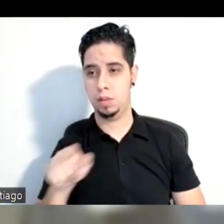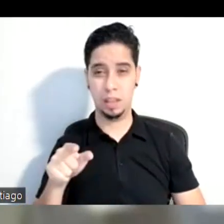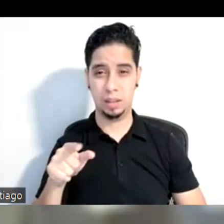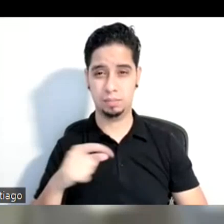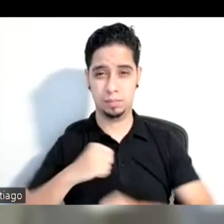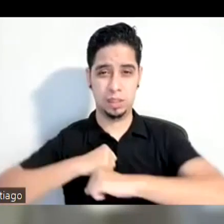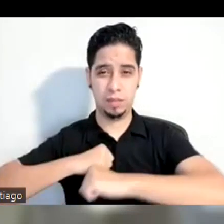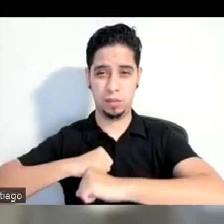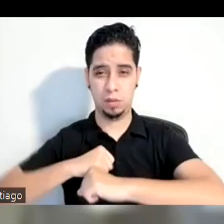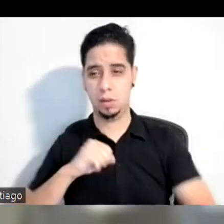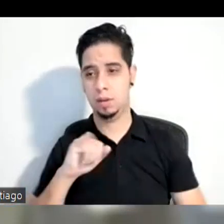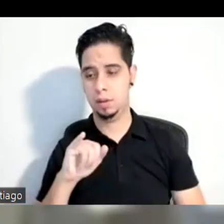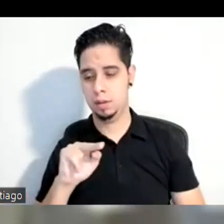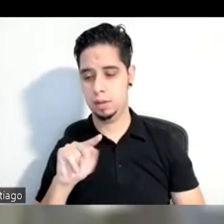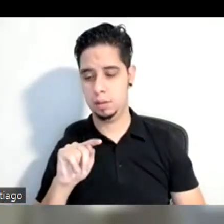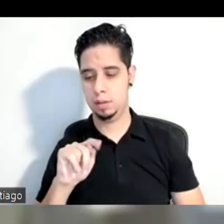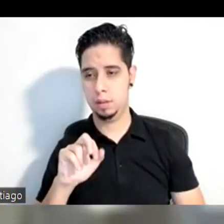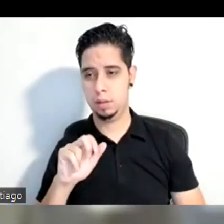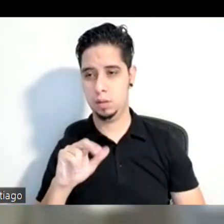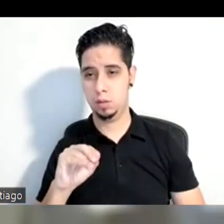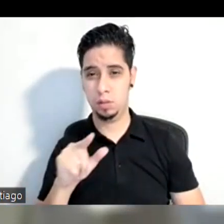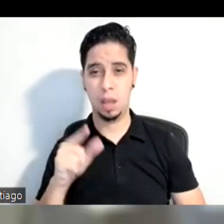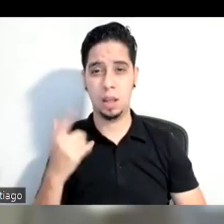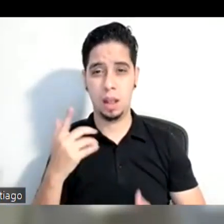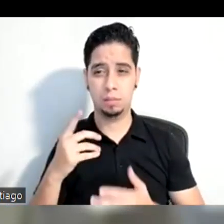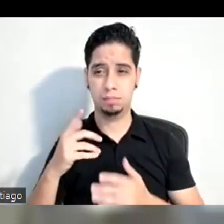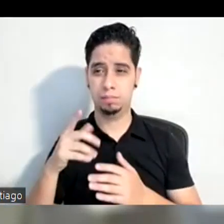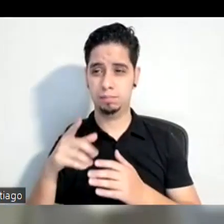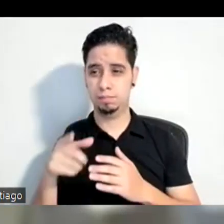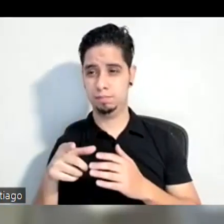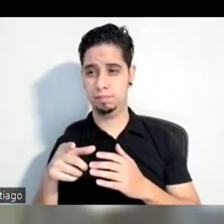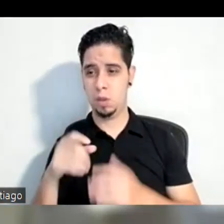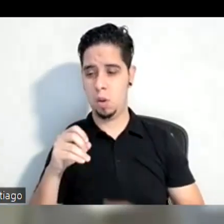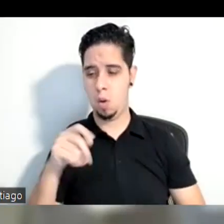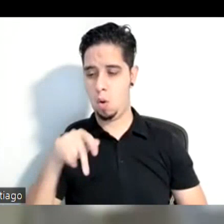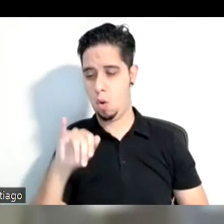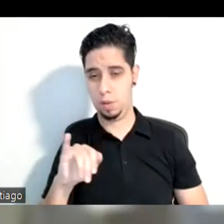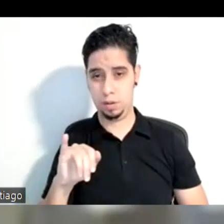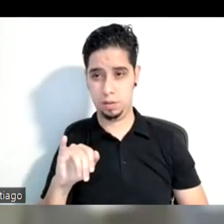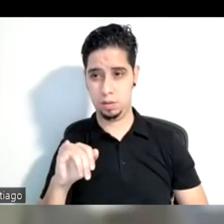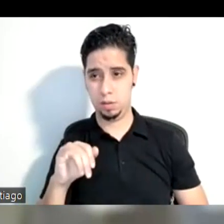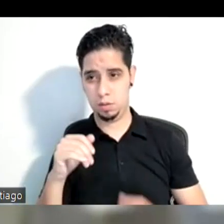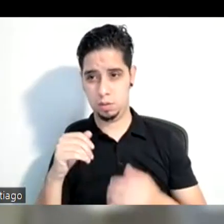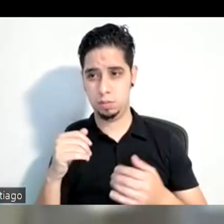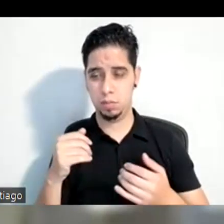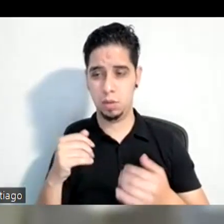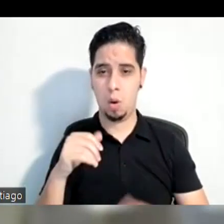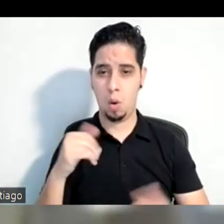interino de la Oficina de Defensoría, lo que se conocía antes como OPI. Hoy es el DPI, el